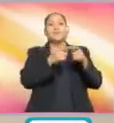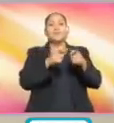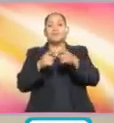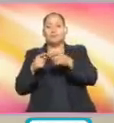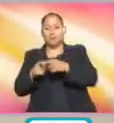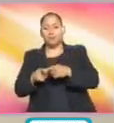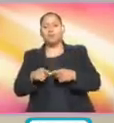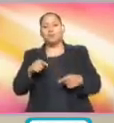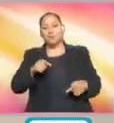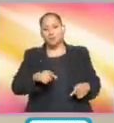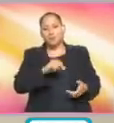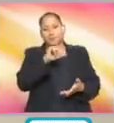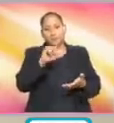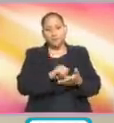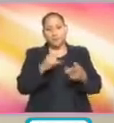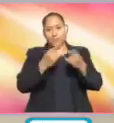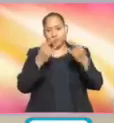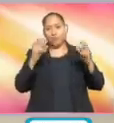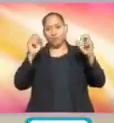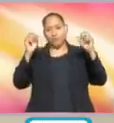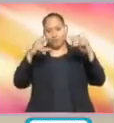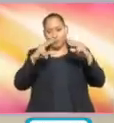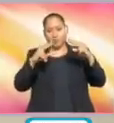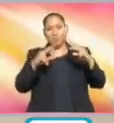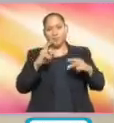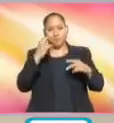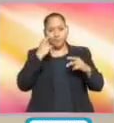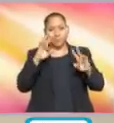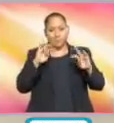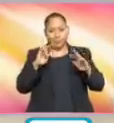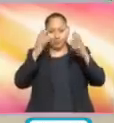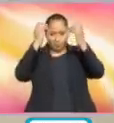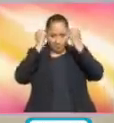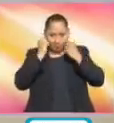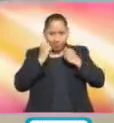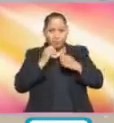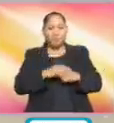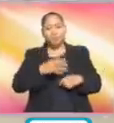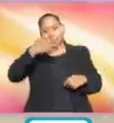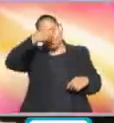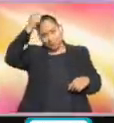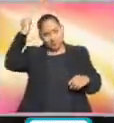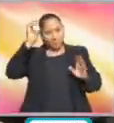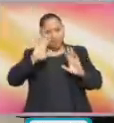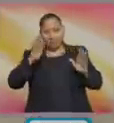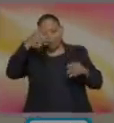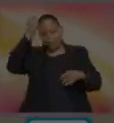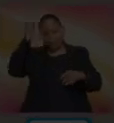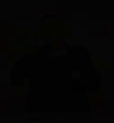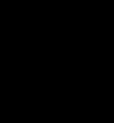rinconcitos en este centro histórico. Ahí nos estamos viendo, abusado con la máscara, Tío Alberto, ya quítesela.